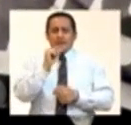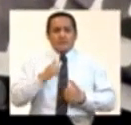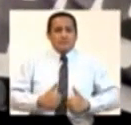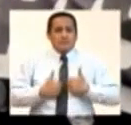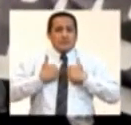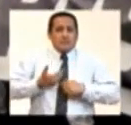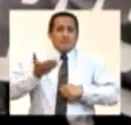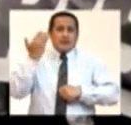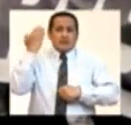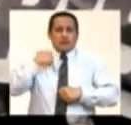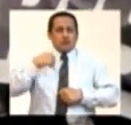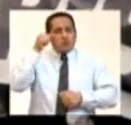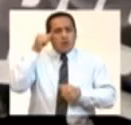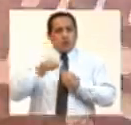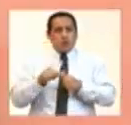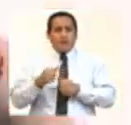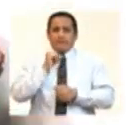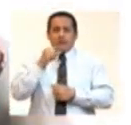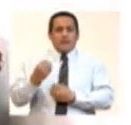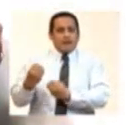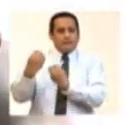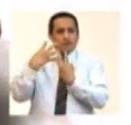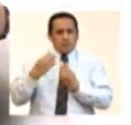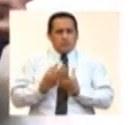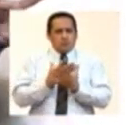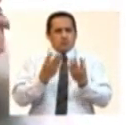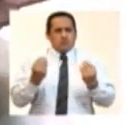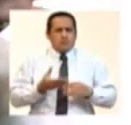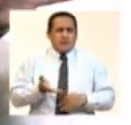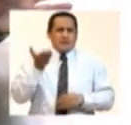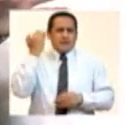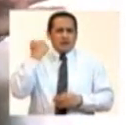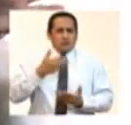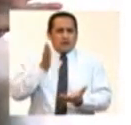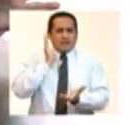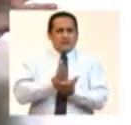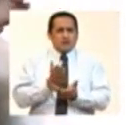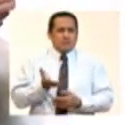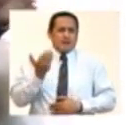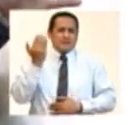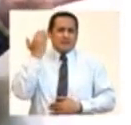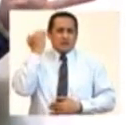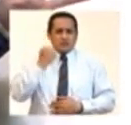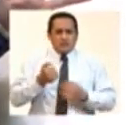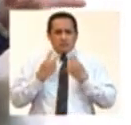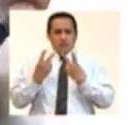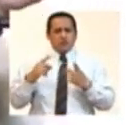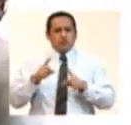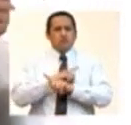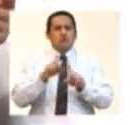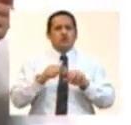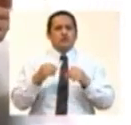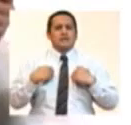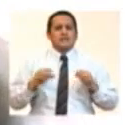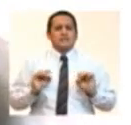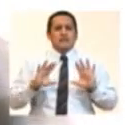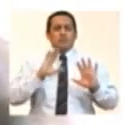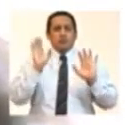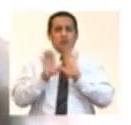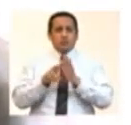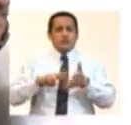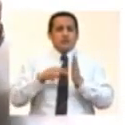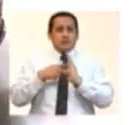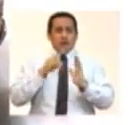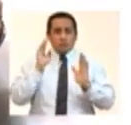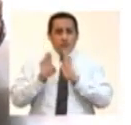sido informados respecto de lo que pasó, pues esta sentencia no solo ha pasado desapercibida, sino no ha tenido pues